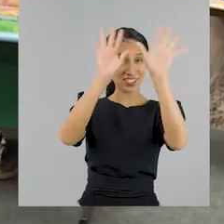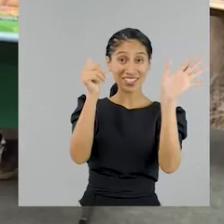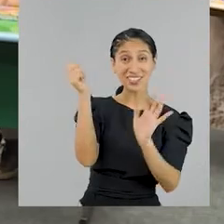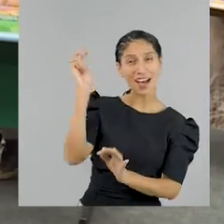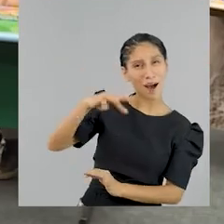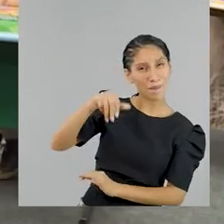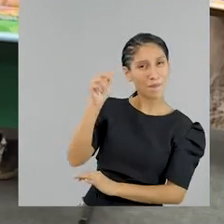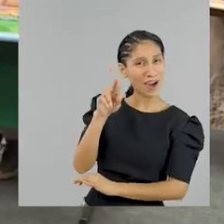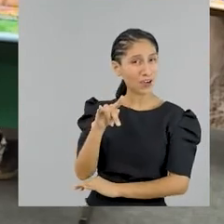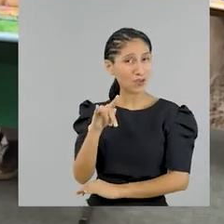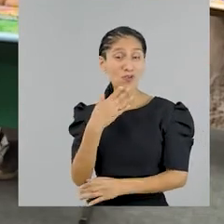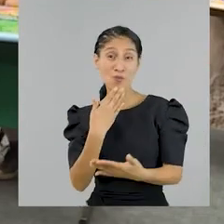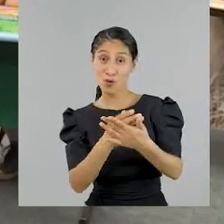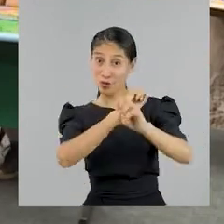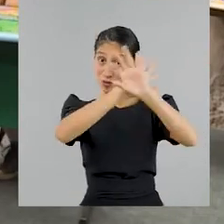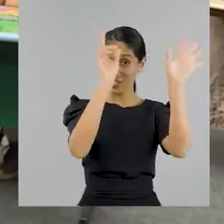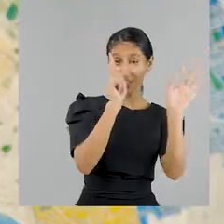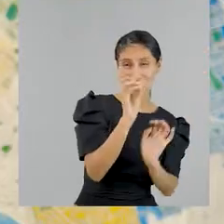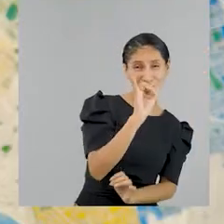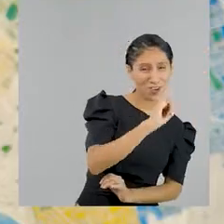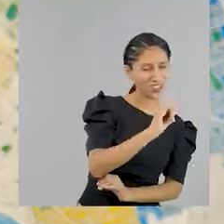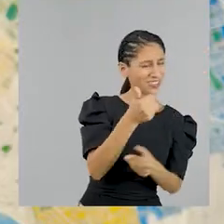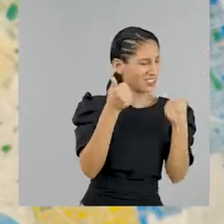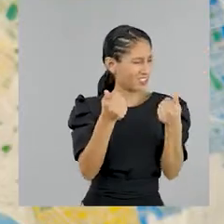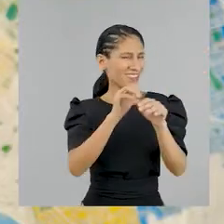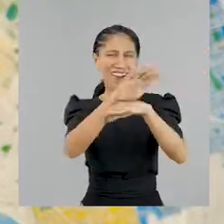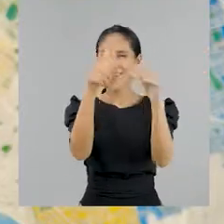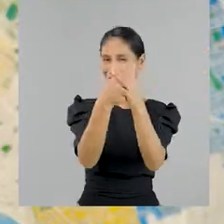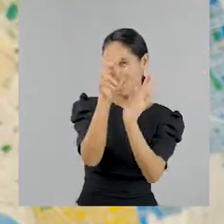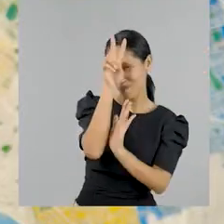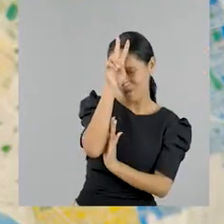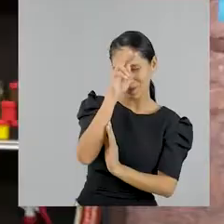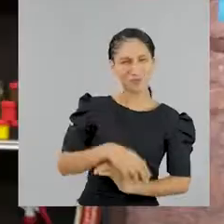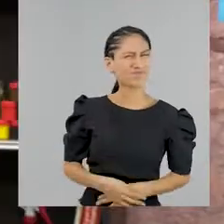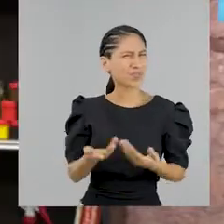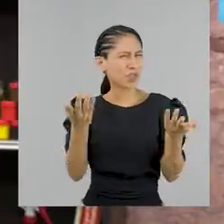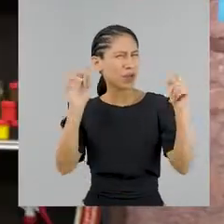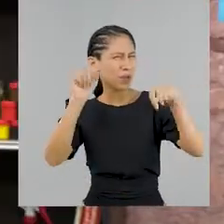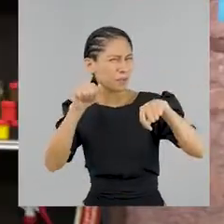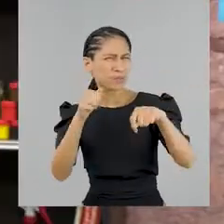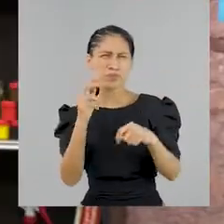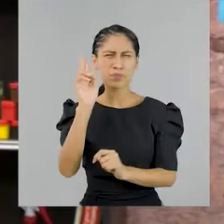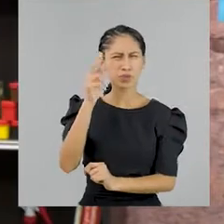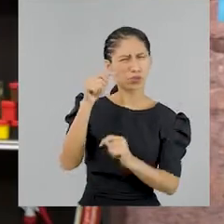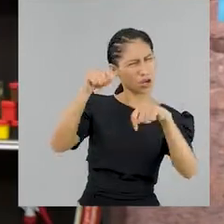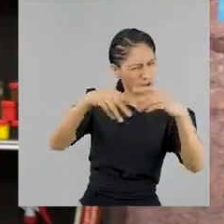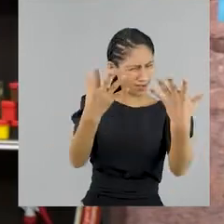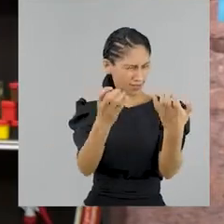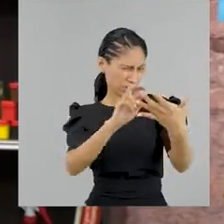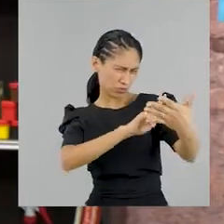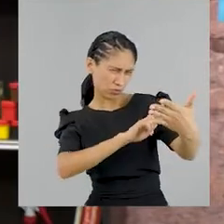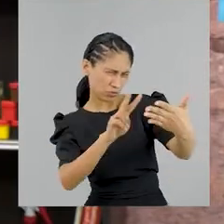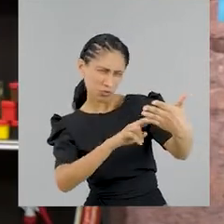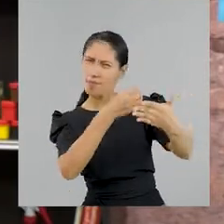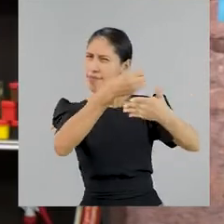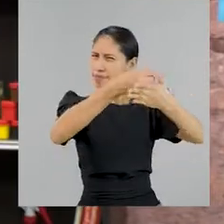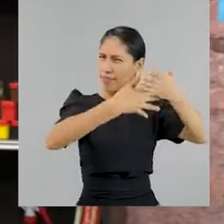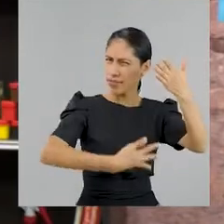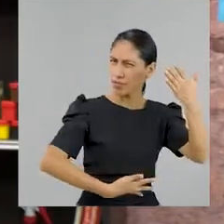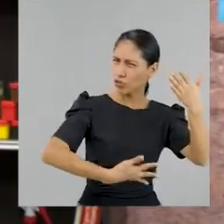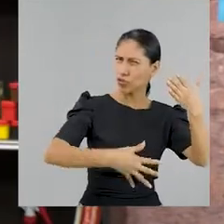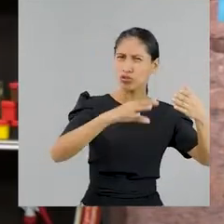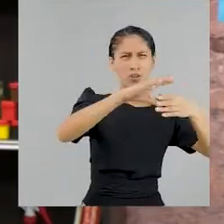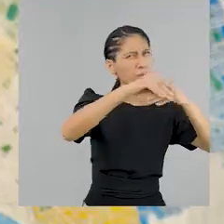Buenos días a Maru, buenos días Cori y excelentes días a todo el Perú. Profesor, hoy queremos reforzar sobre los